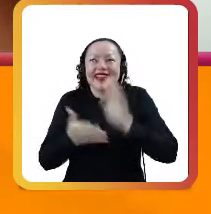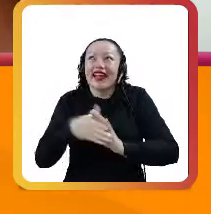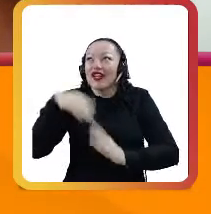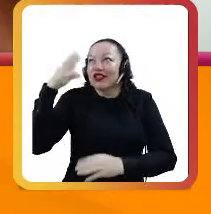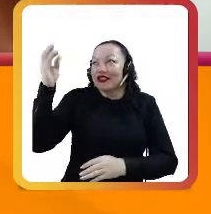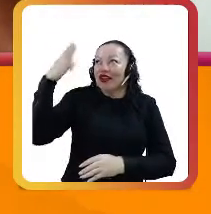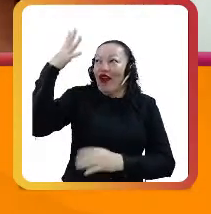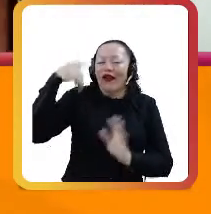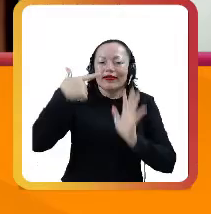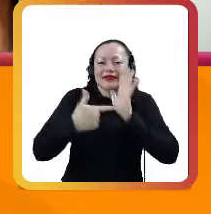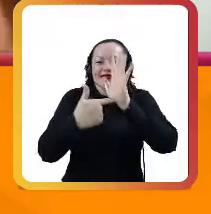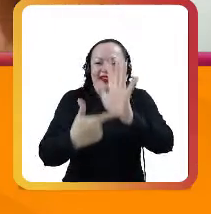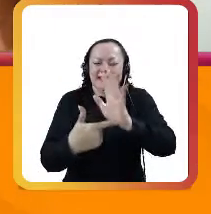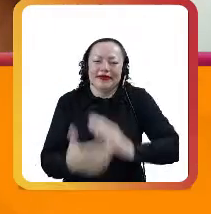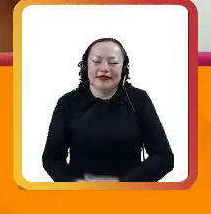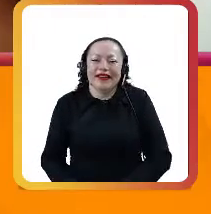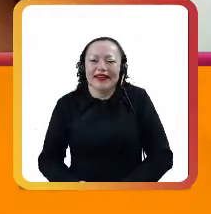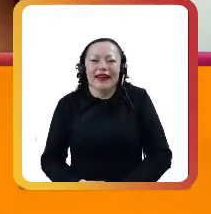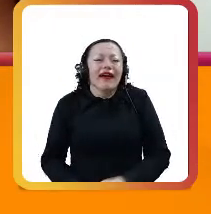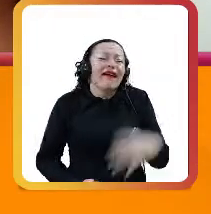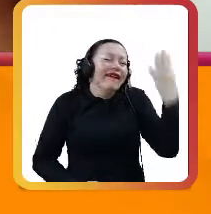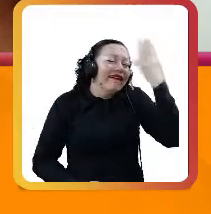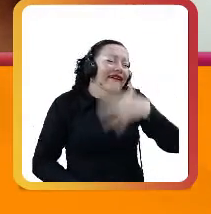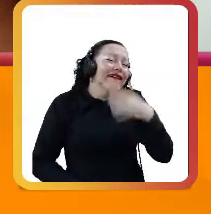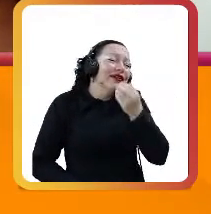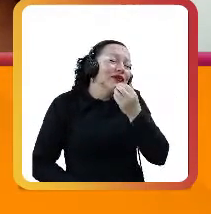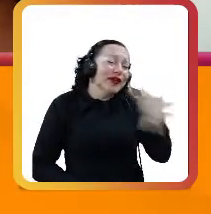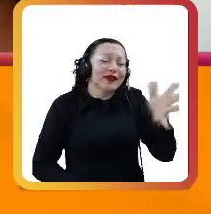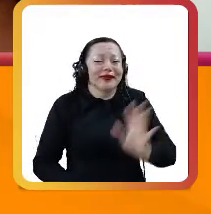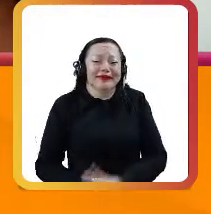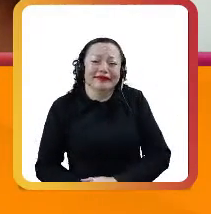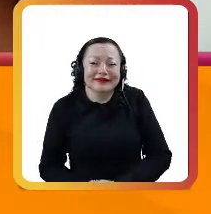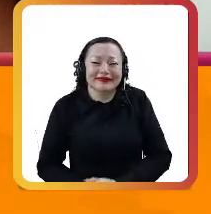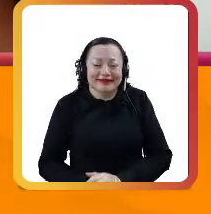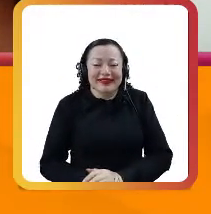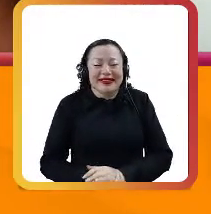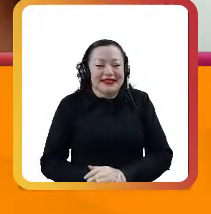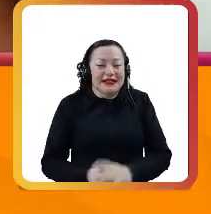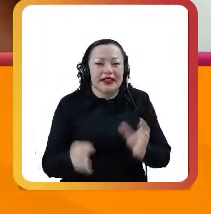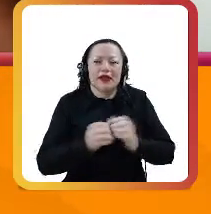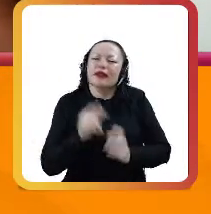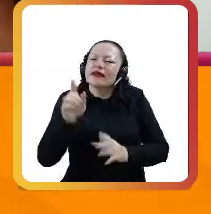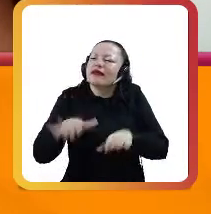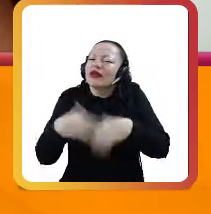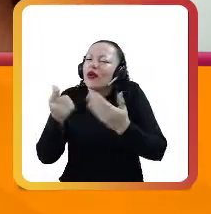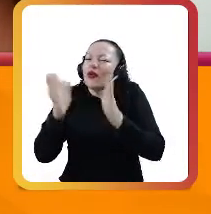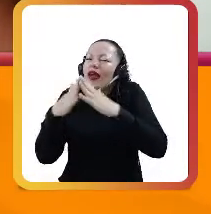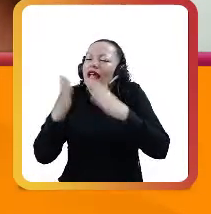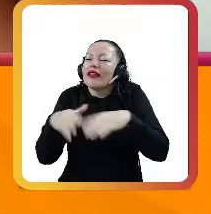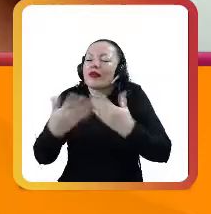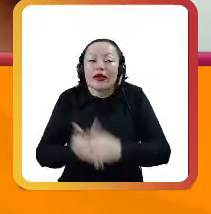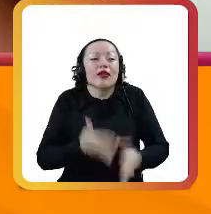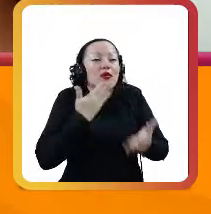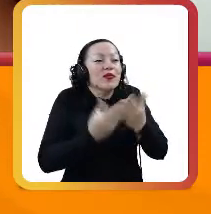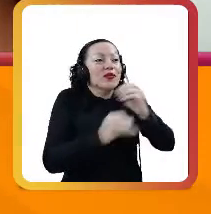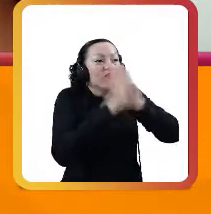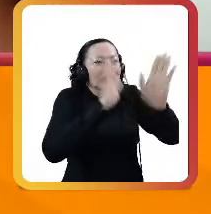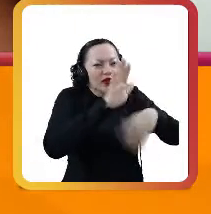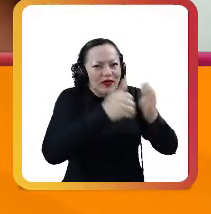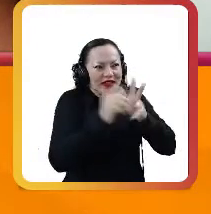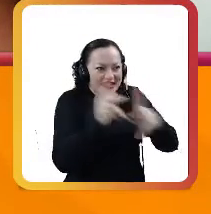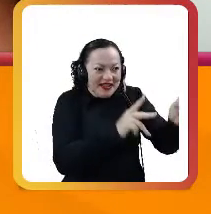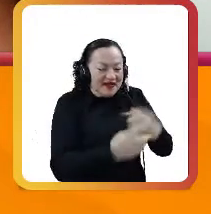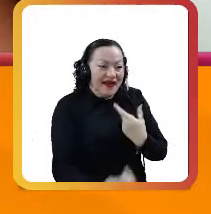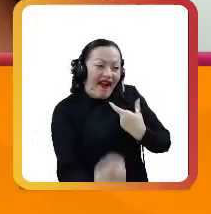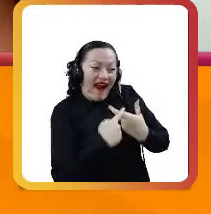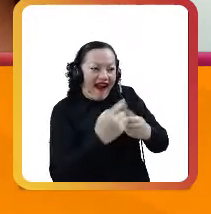sale. Ay, tan hermoso. Así es. ¿Cómo va todo por tu buenos casa? Días también a todos nuestros televidentes